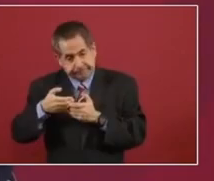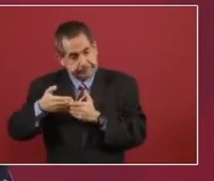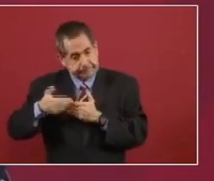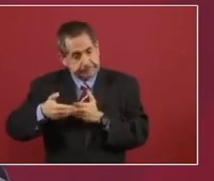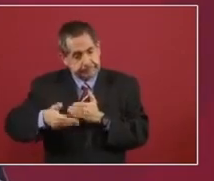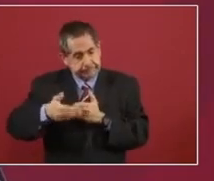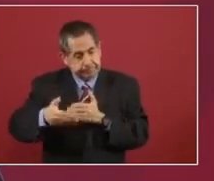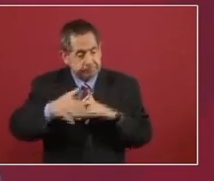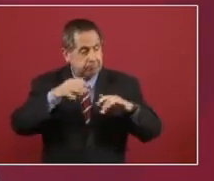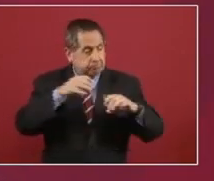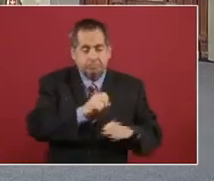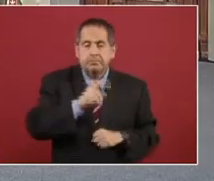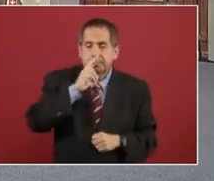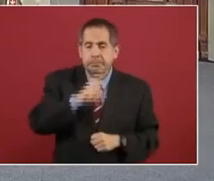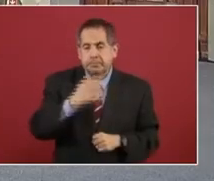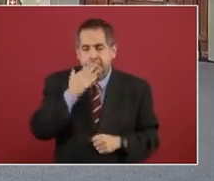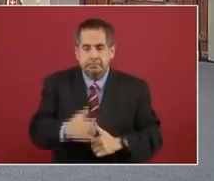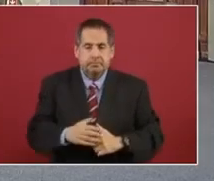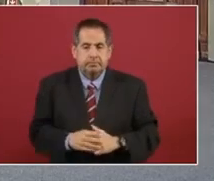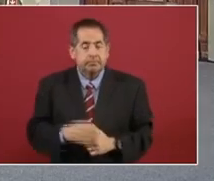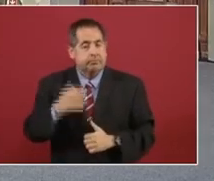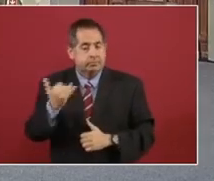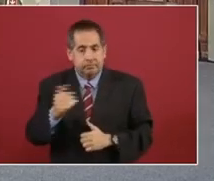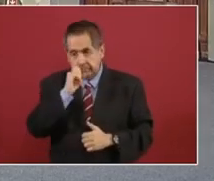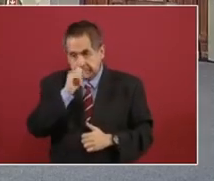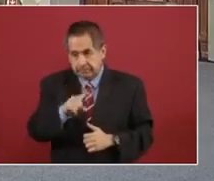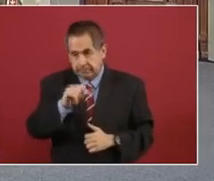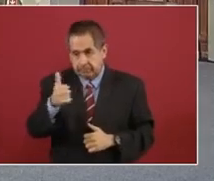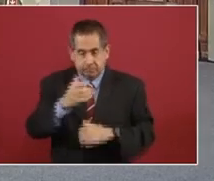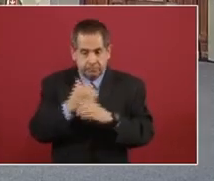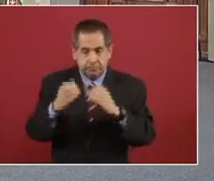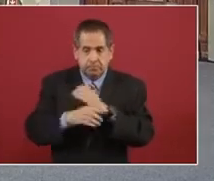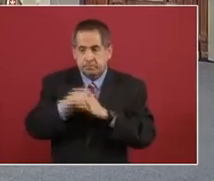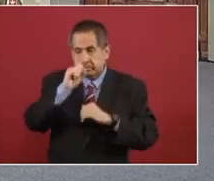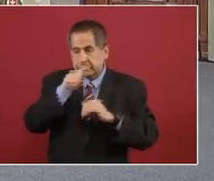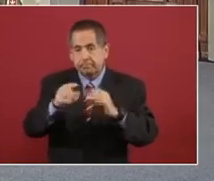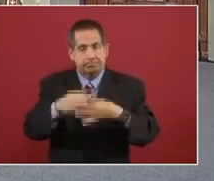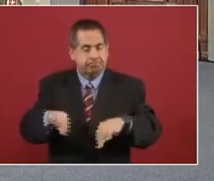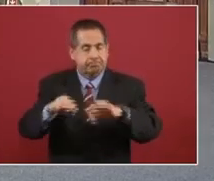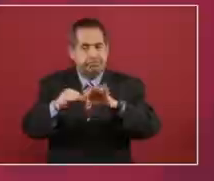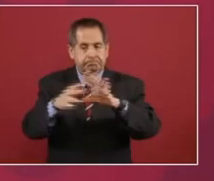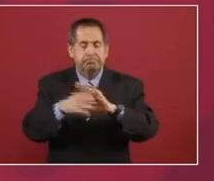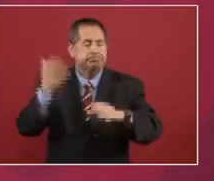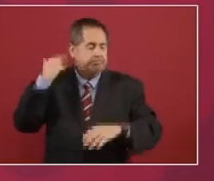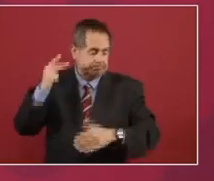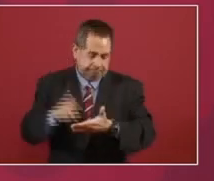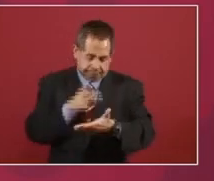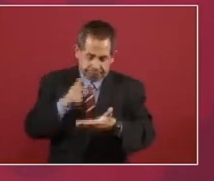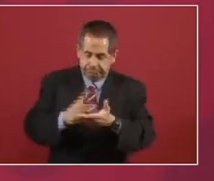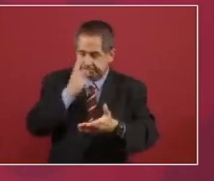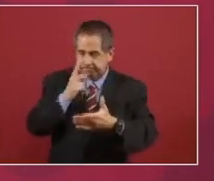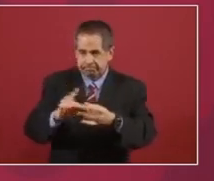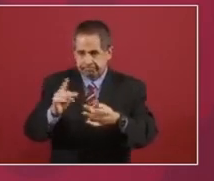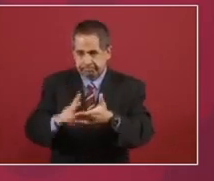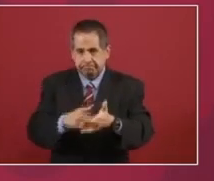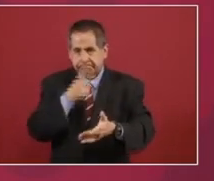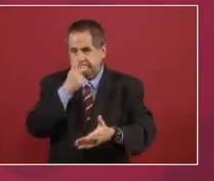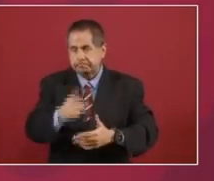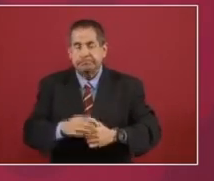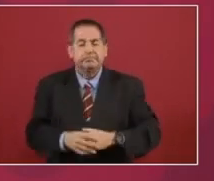haya resultados. Y la otra cosa también que es importante, ya lo he dicho y lo repito,